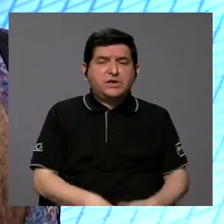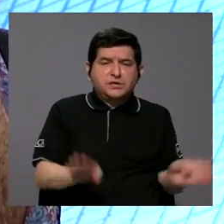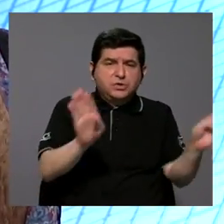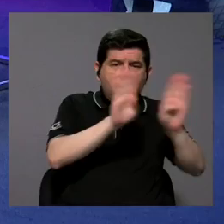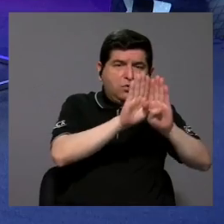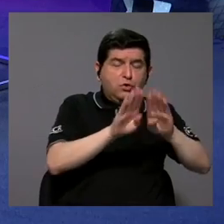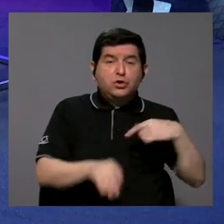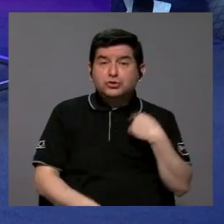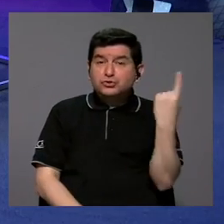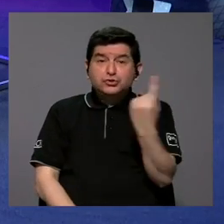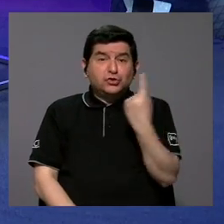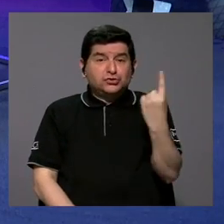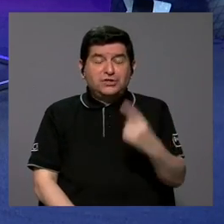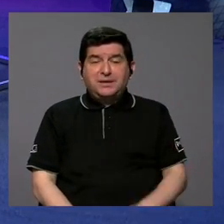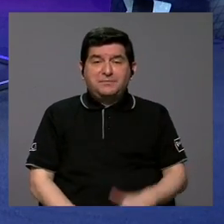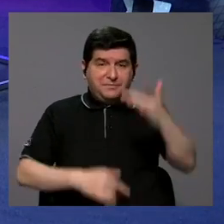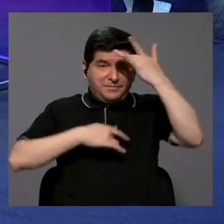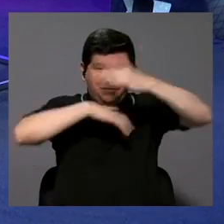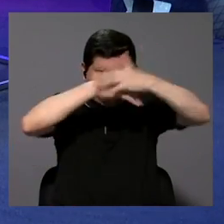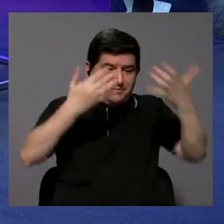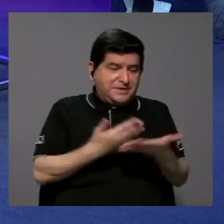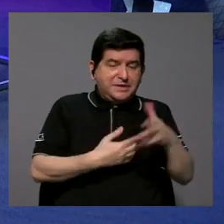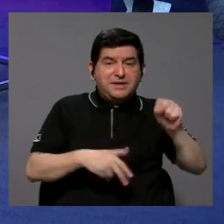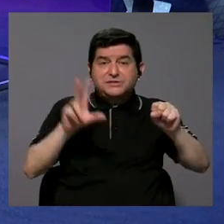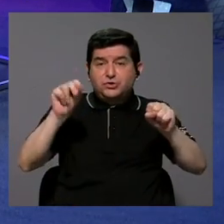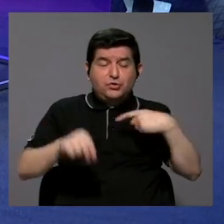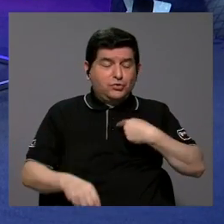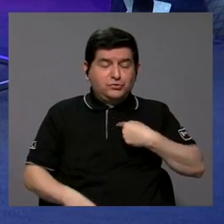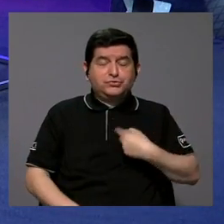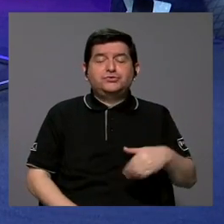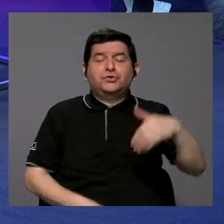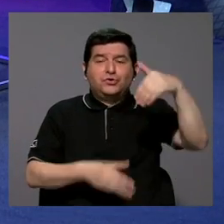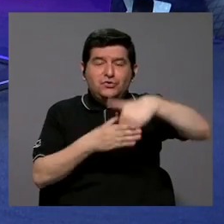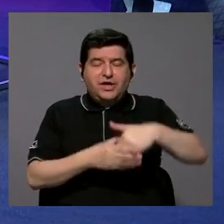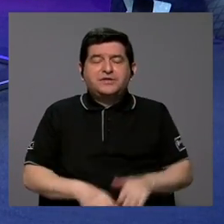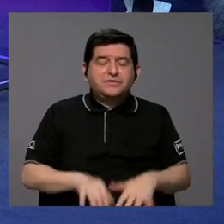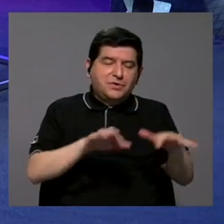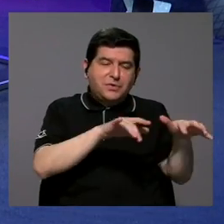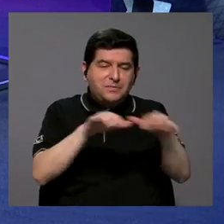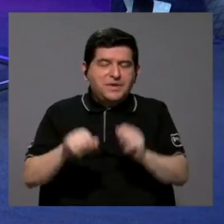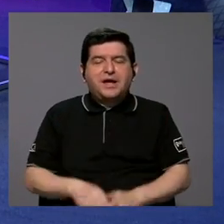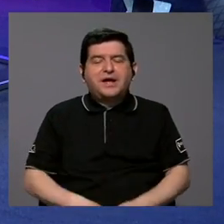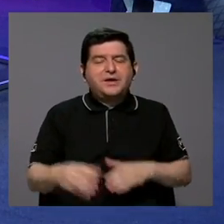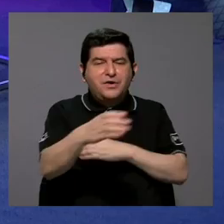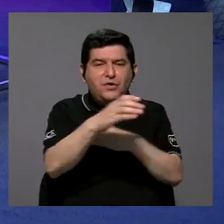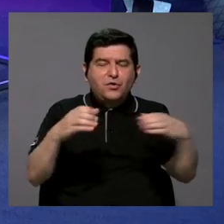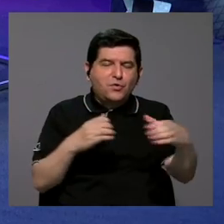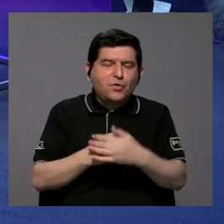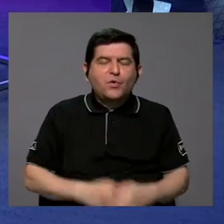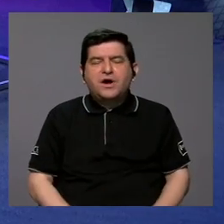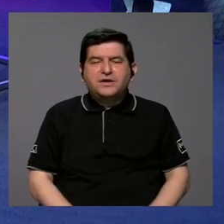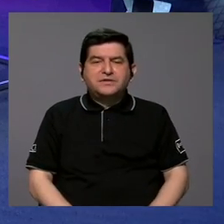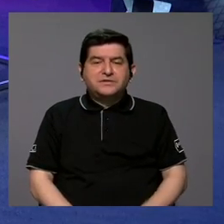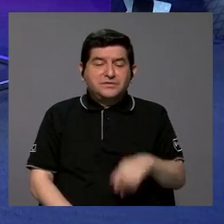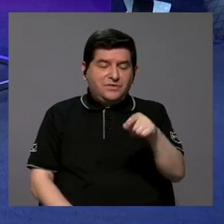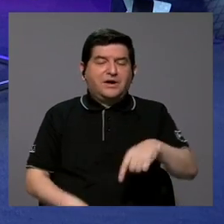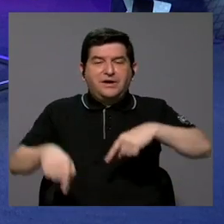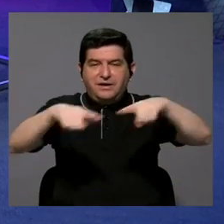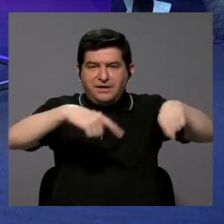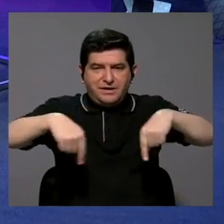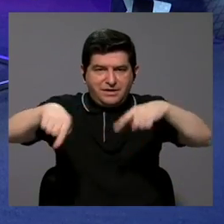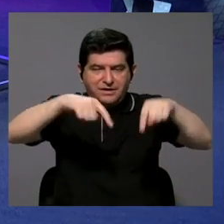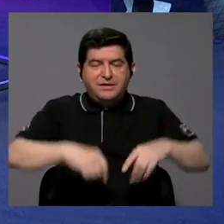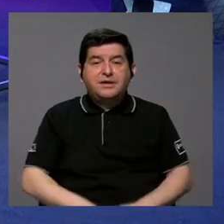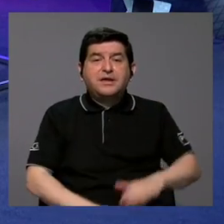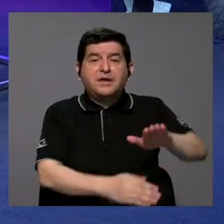encierro. Pandemia o no pandemia, estoy metido ahí en mi piano, en mi cuartito de grabación, y logré escribir